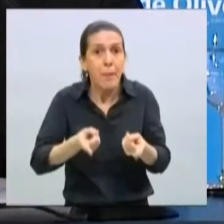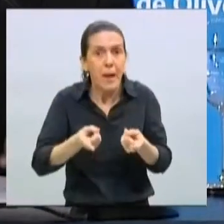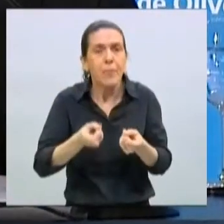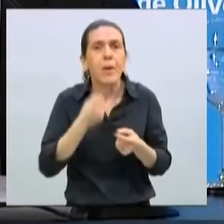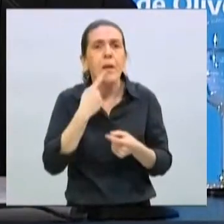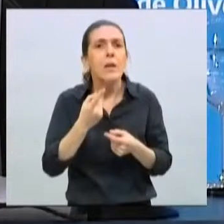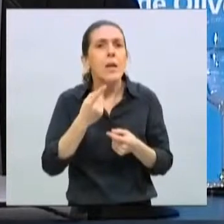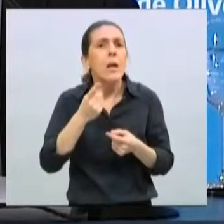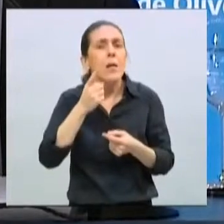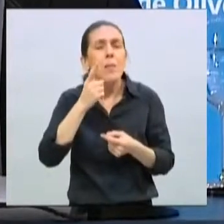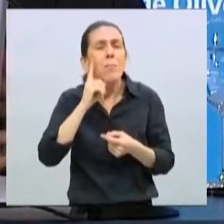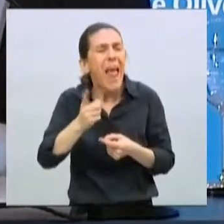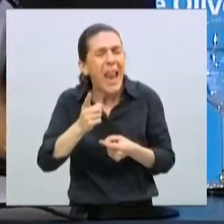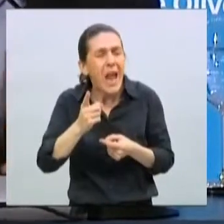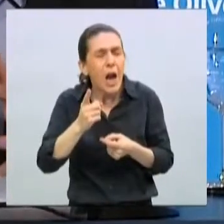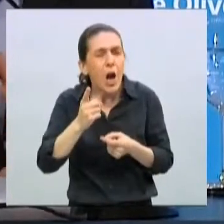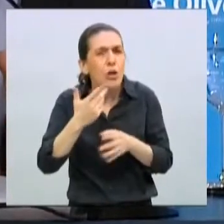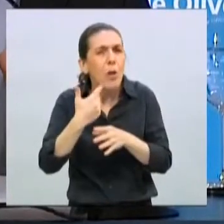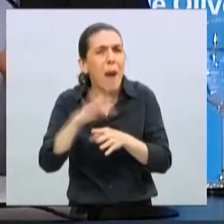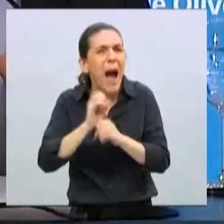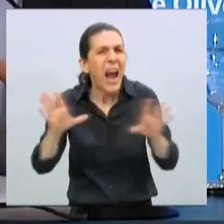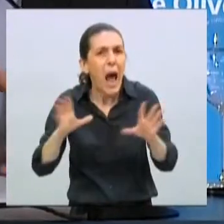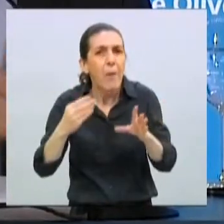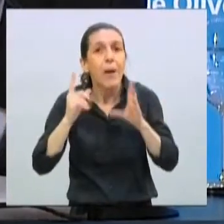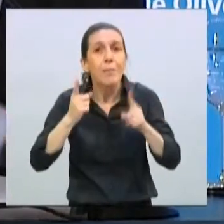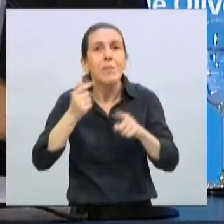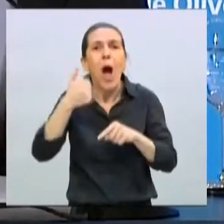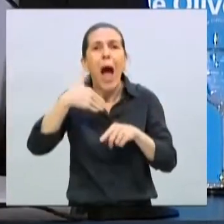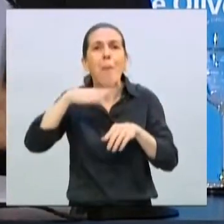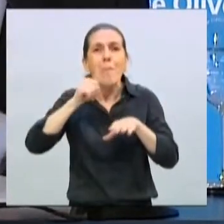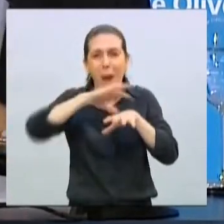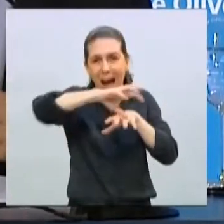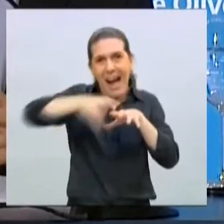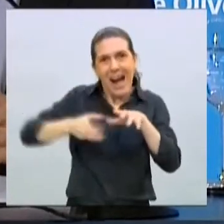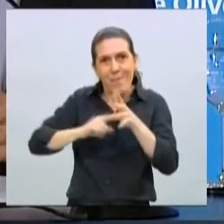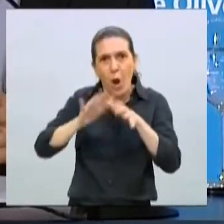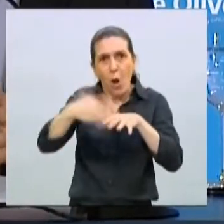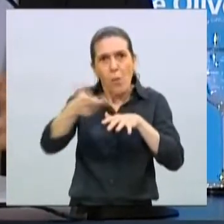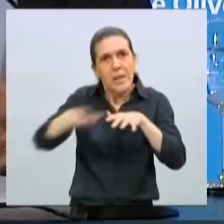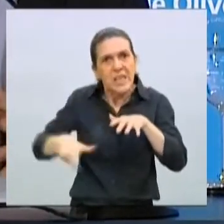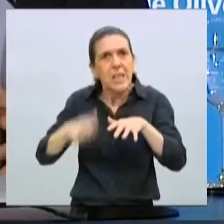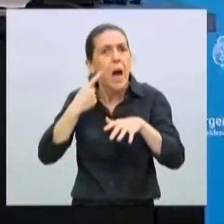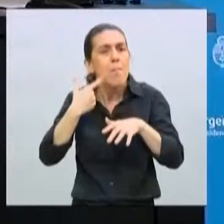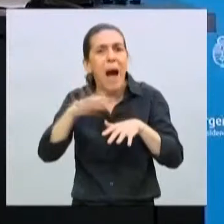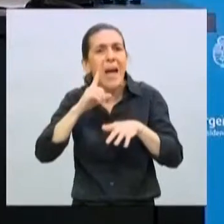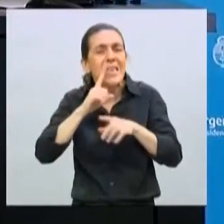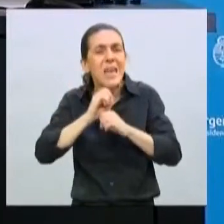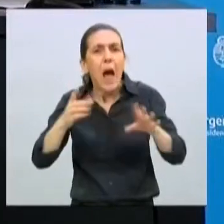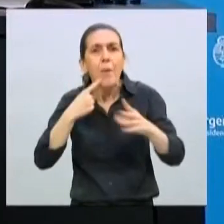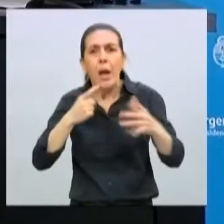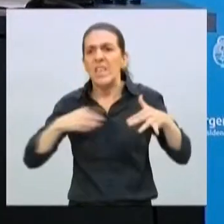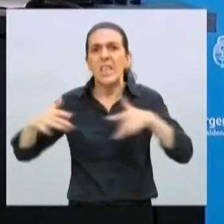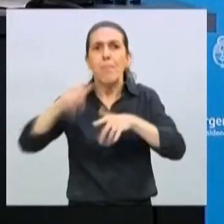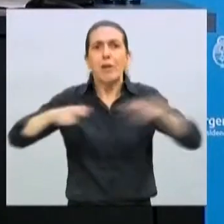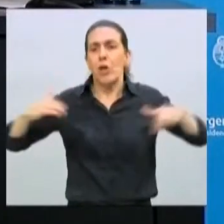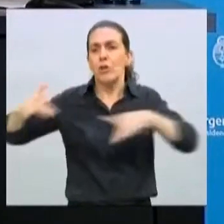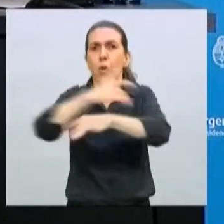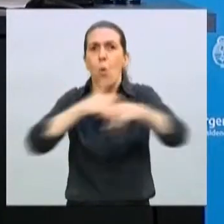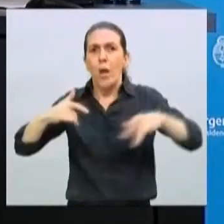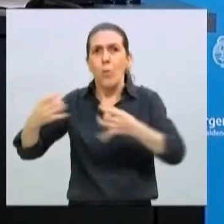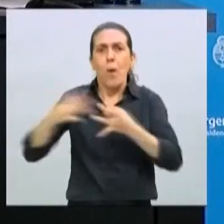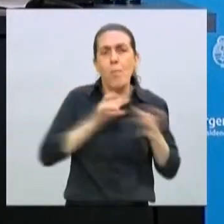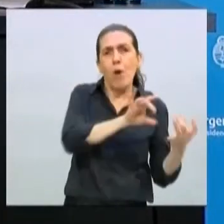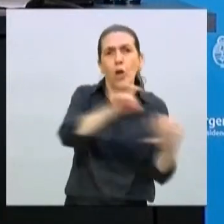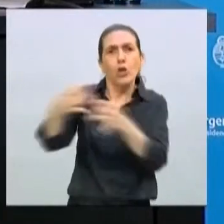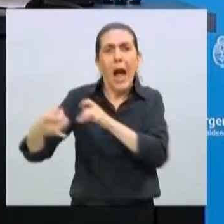¿Cuál es el riesgo más grande que tenemos en el AMBA? La circulación y el movimiento del virus y la concentración